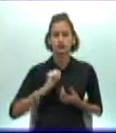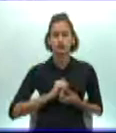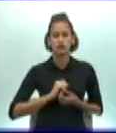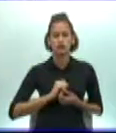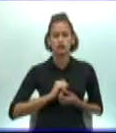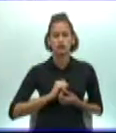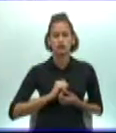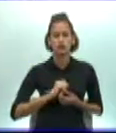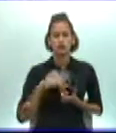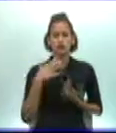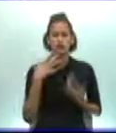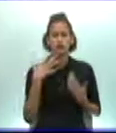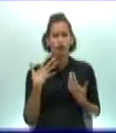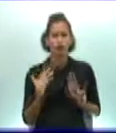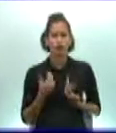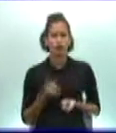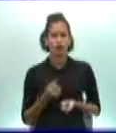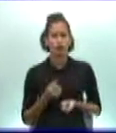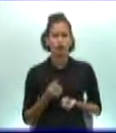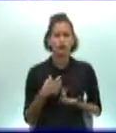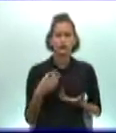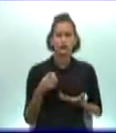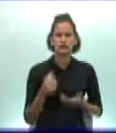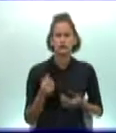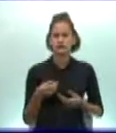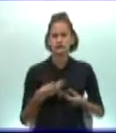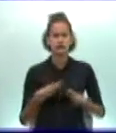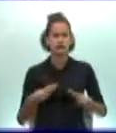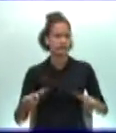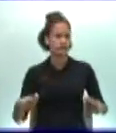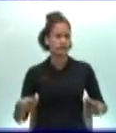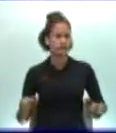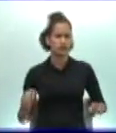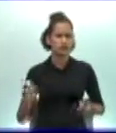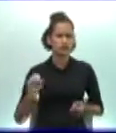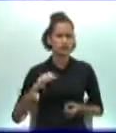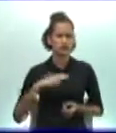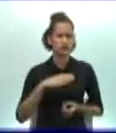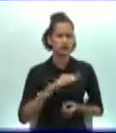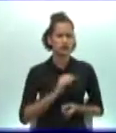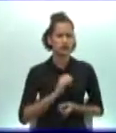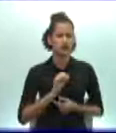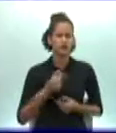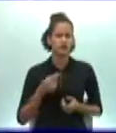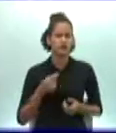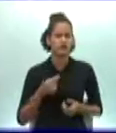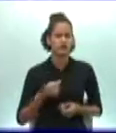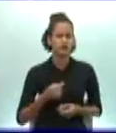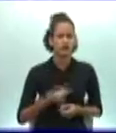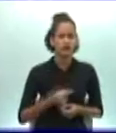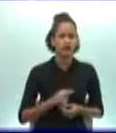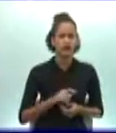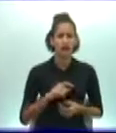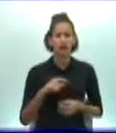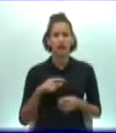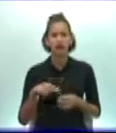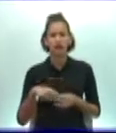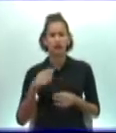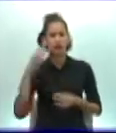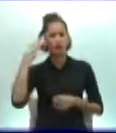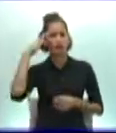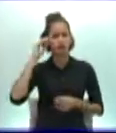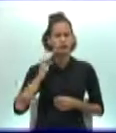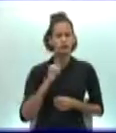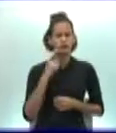Pero, ¿cuáles son las tierras y las aguas que están próximas al archipiélago cubano? Observemos en este mapa.